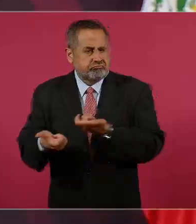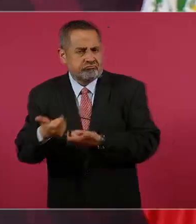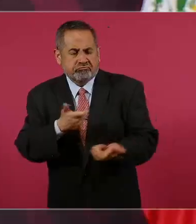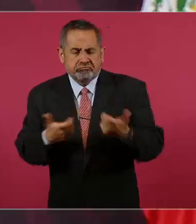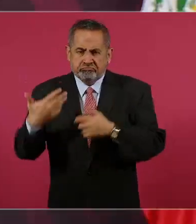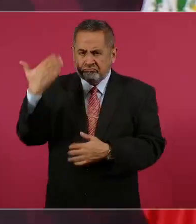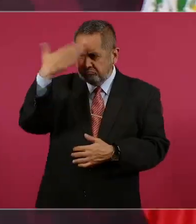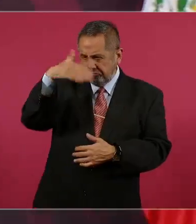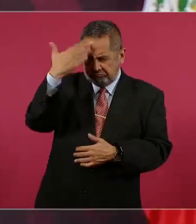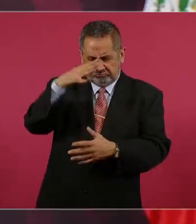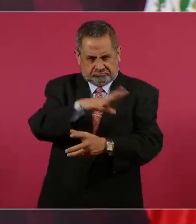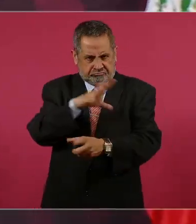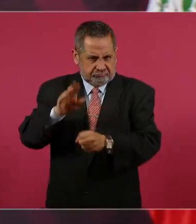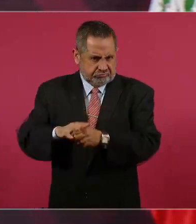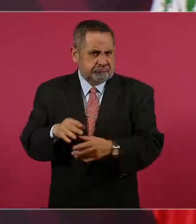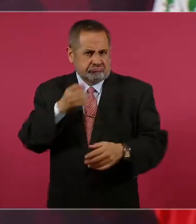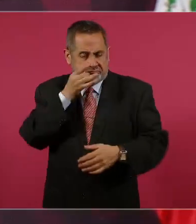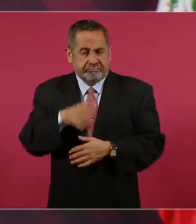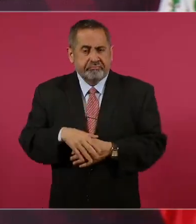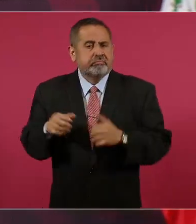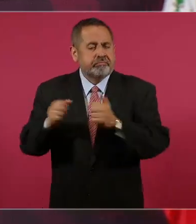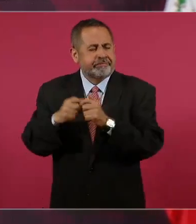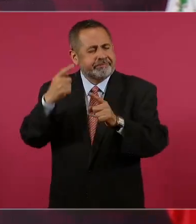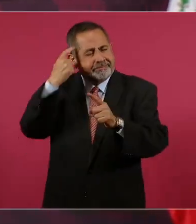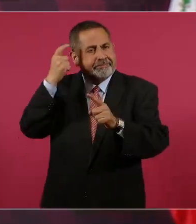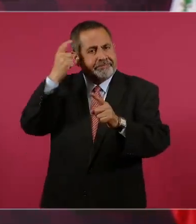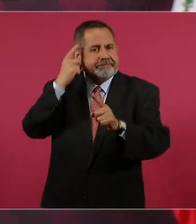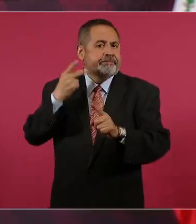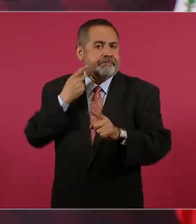políticas libertarias. Desde que